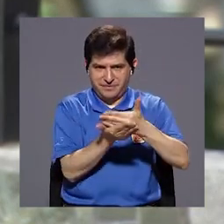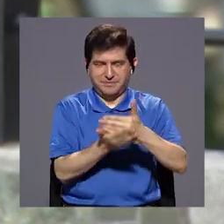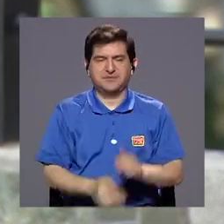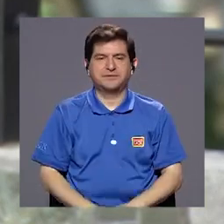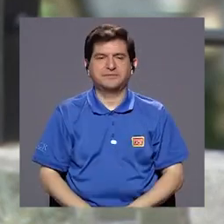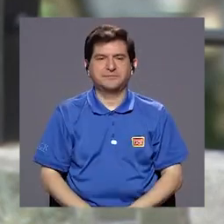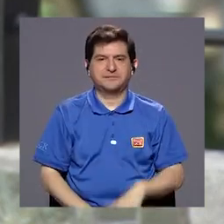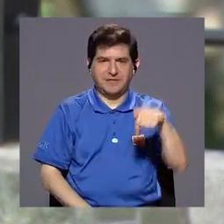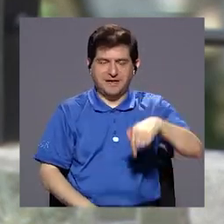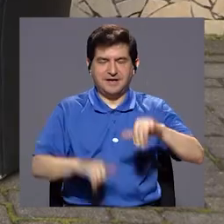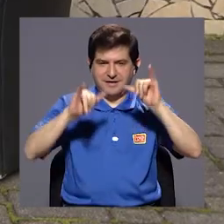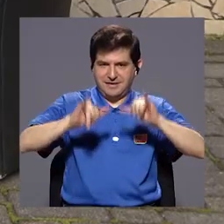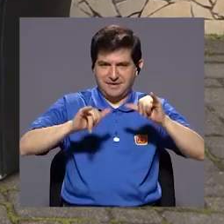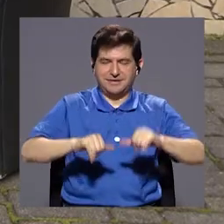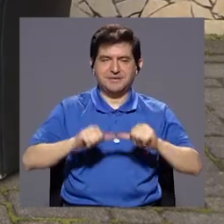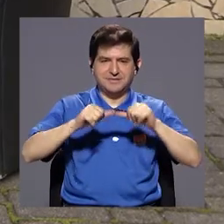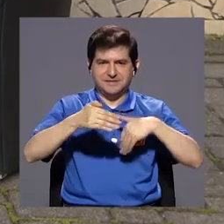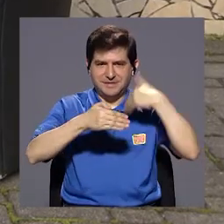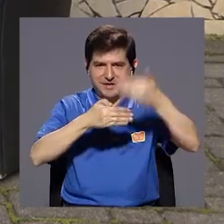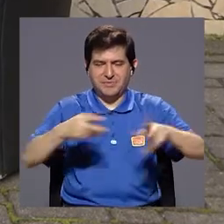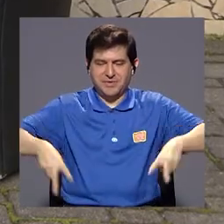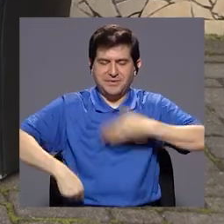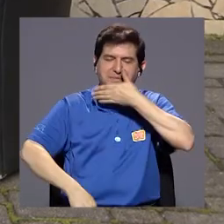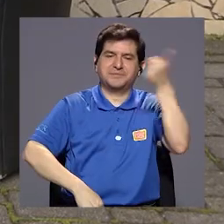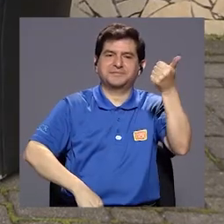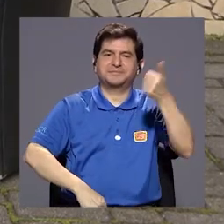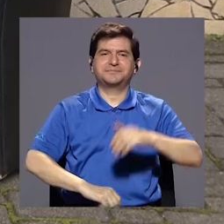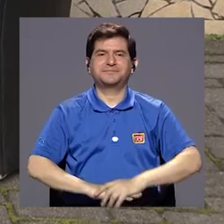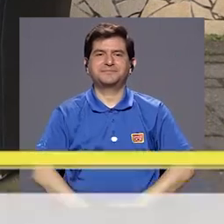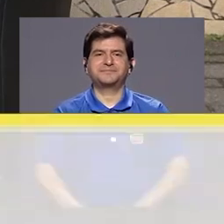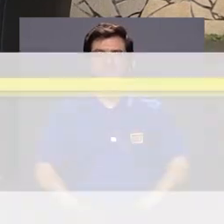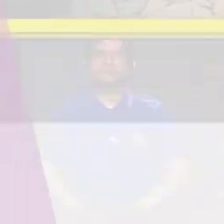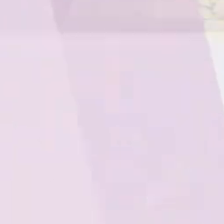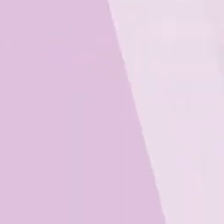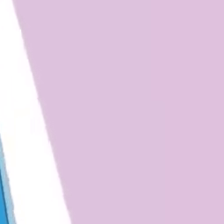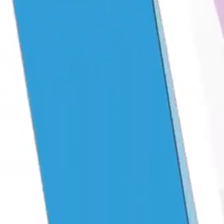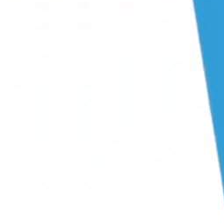segunda pausa. Quédese con nosotros, ya regresamos con más de Vivir Mejor.